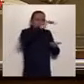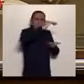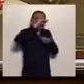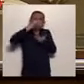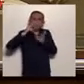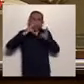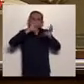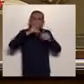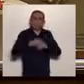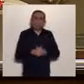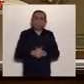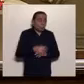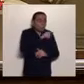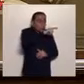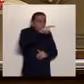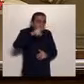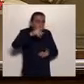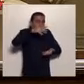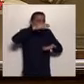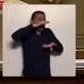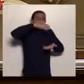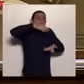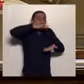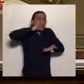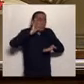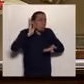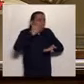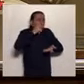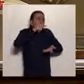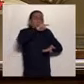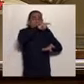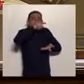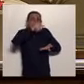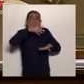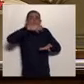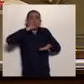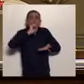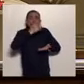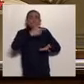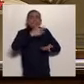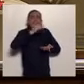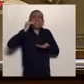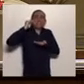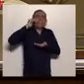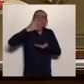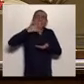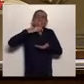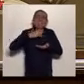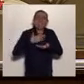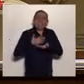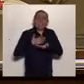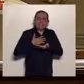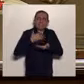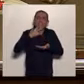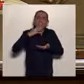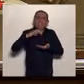discípulos, diciendo: Tomen y beban todos de él, porque este es el cáliz de mi